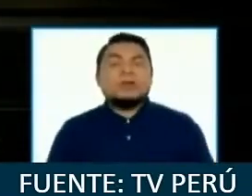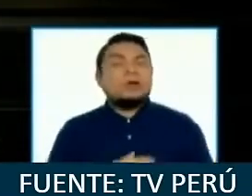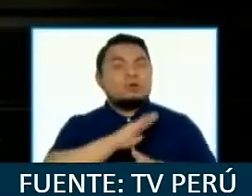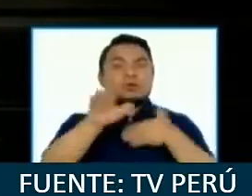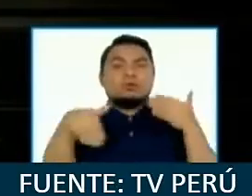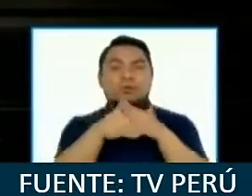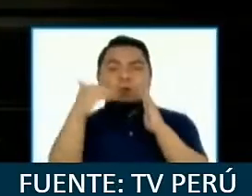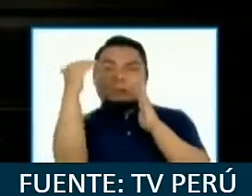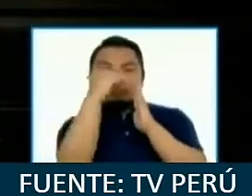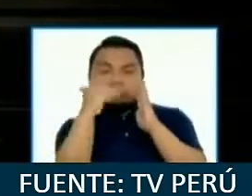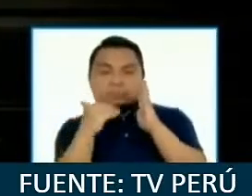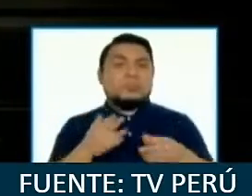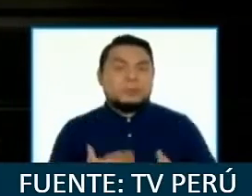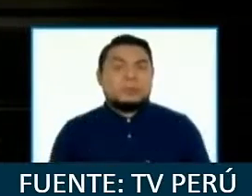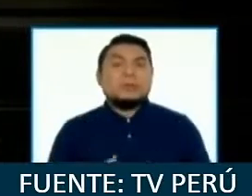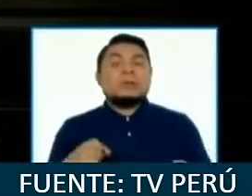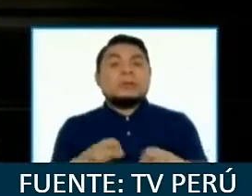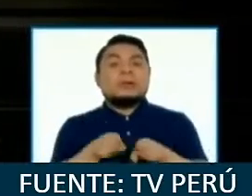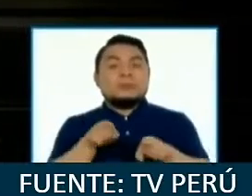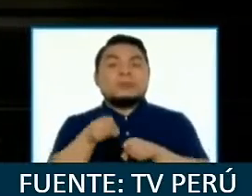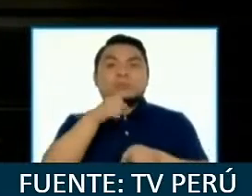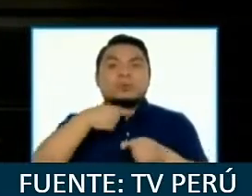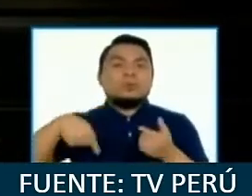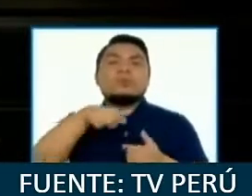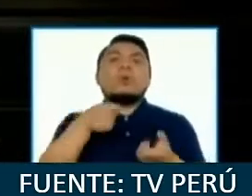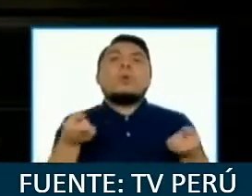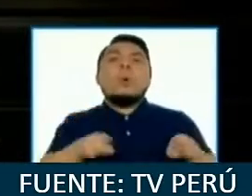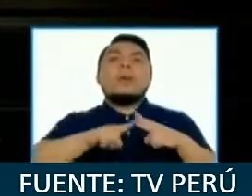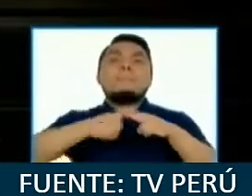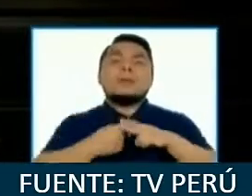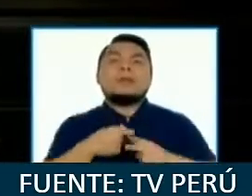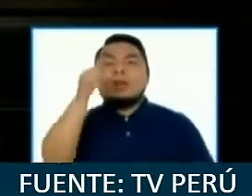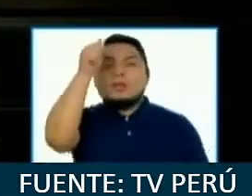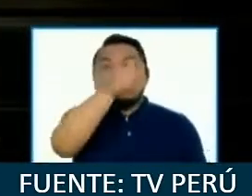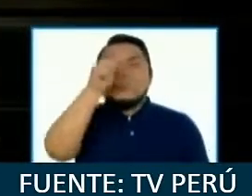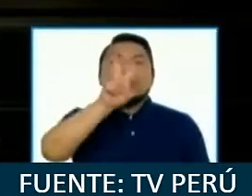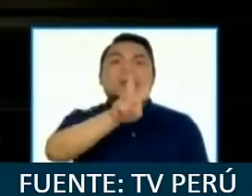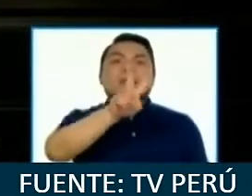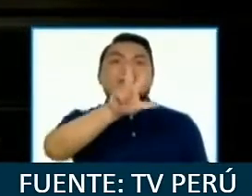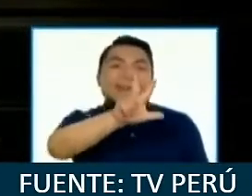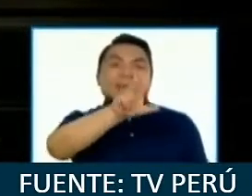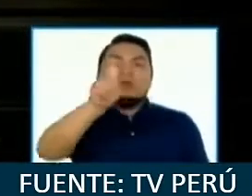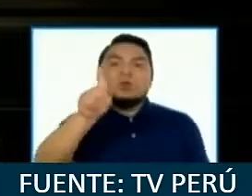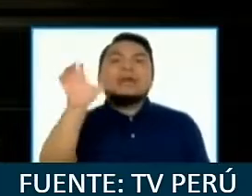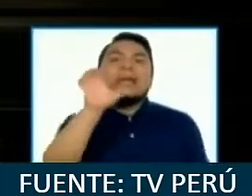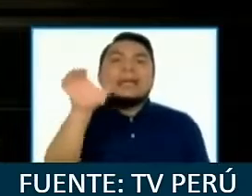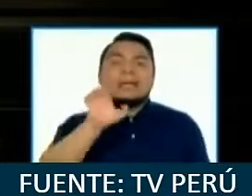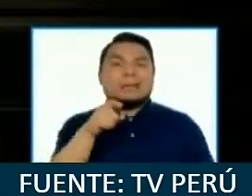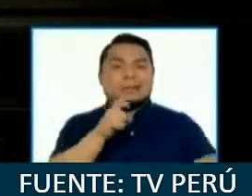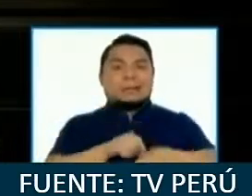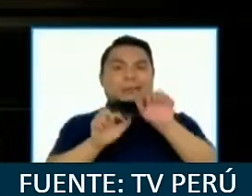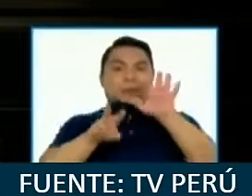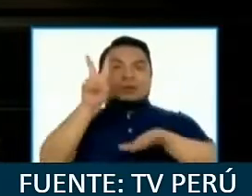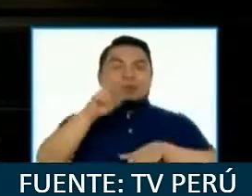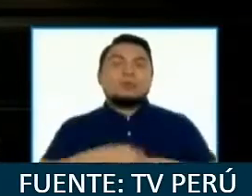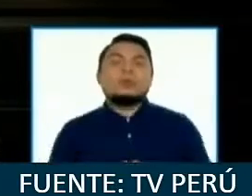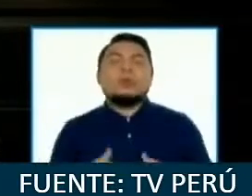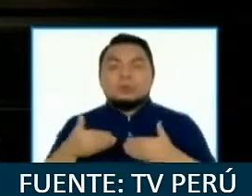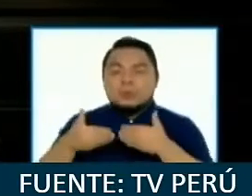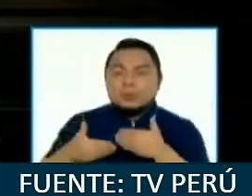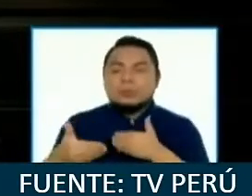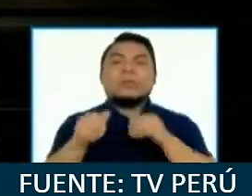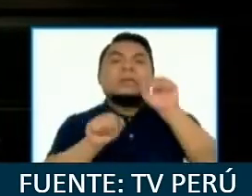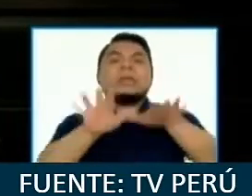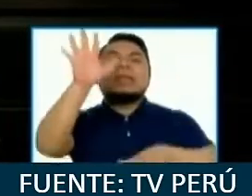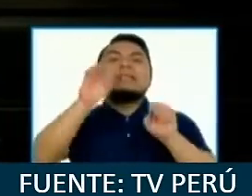y algunas adicionales entrarán en vigor el domingo 31 de enero a las 00 horas por un periodo